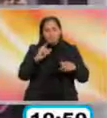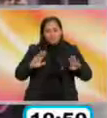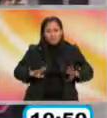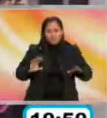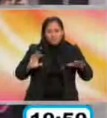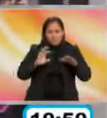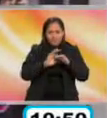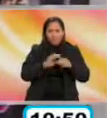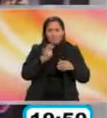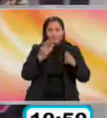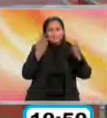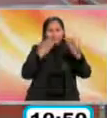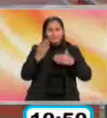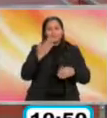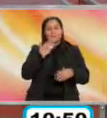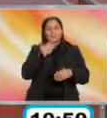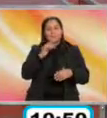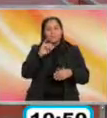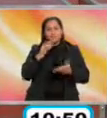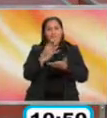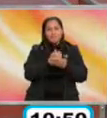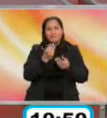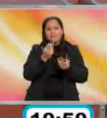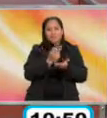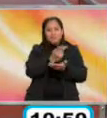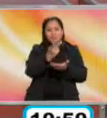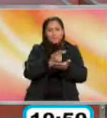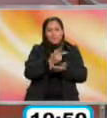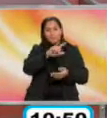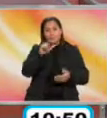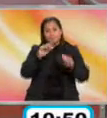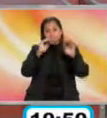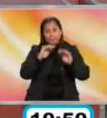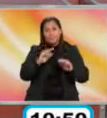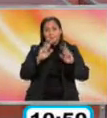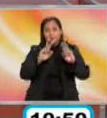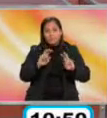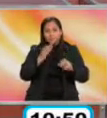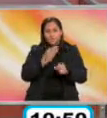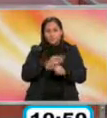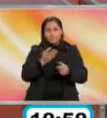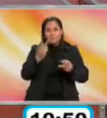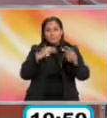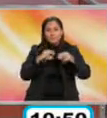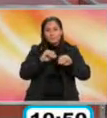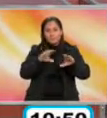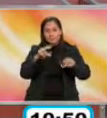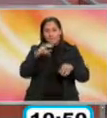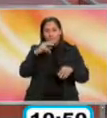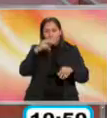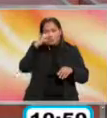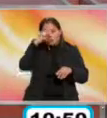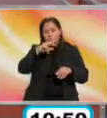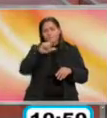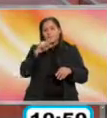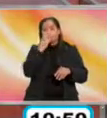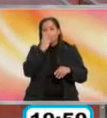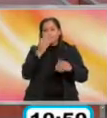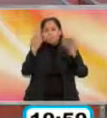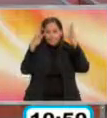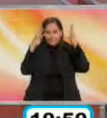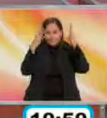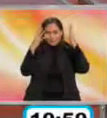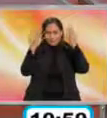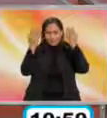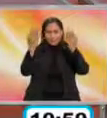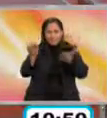que es un exitazo, que es con el que has ganado muchos premios. Y después viene el sencillo que vienes a promocionar aquí a México, que es Lobo. Y luego Lobo, sí, sí. Ok, el aplauso para Hueco,